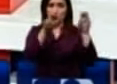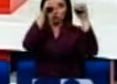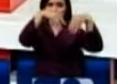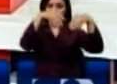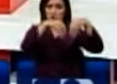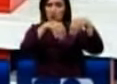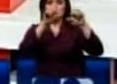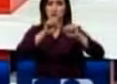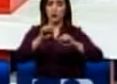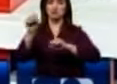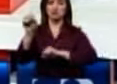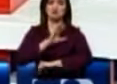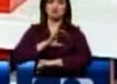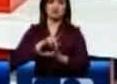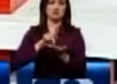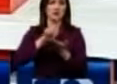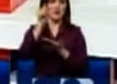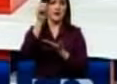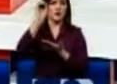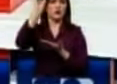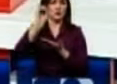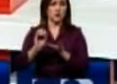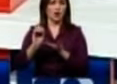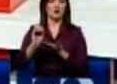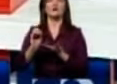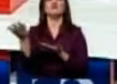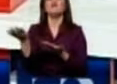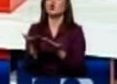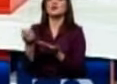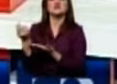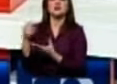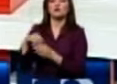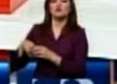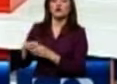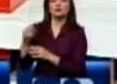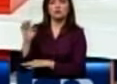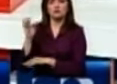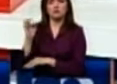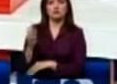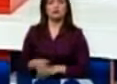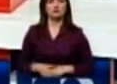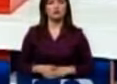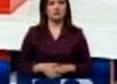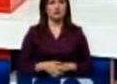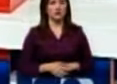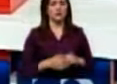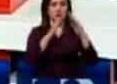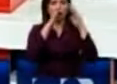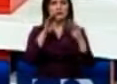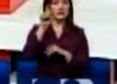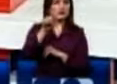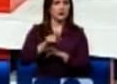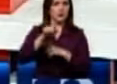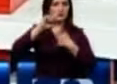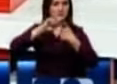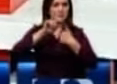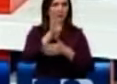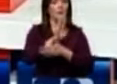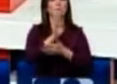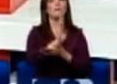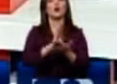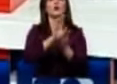por el invierno puede ser cubierto por el Fondo de Emergencias del municipio capitalino. Para ello, las viviendas deben pertenecer a un